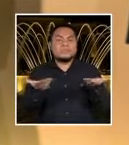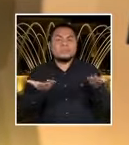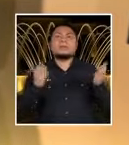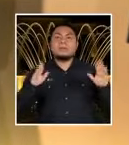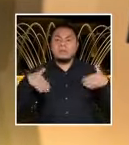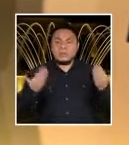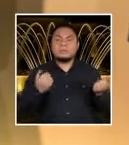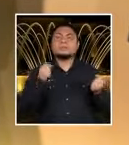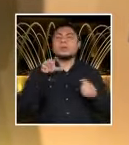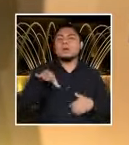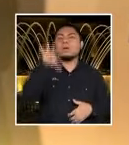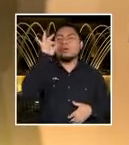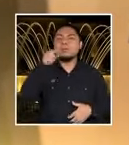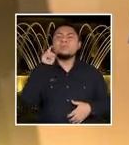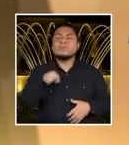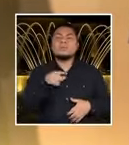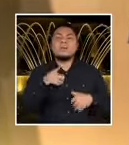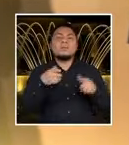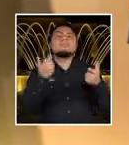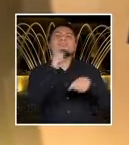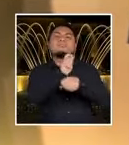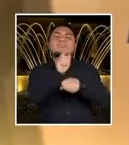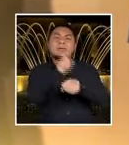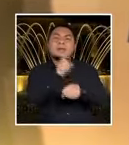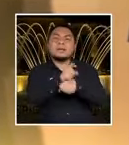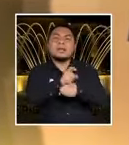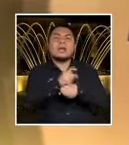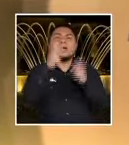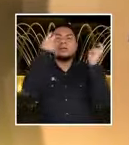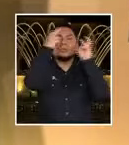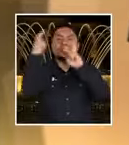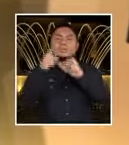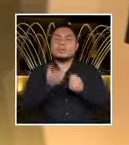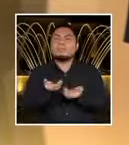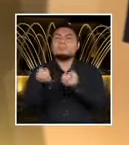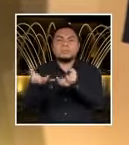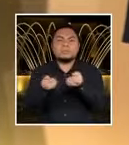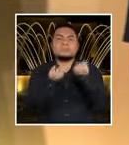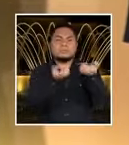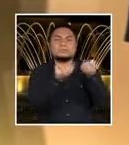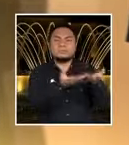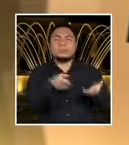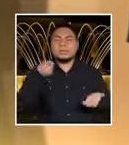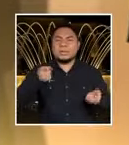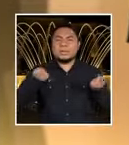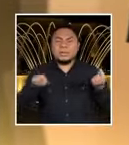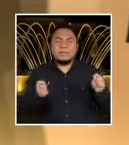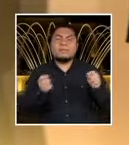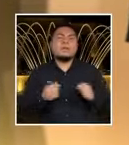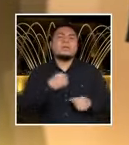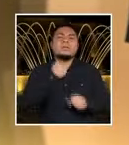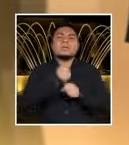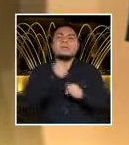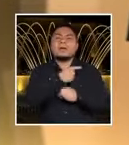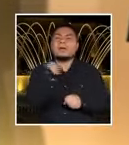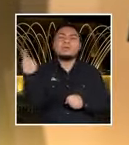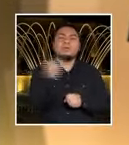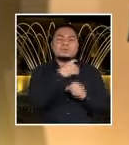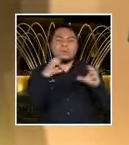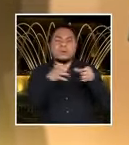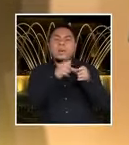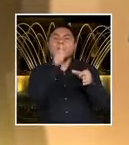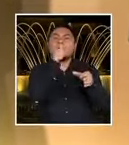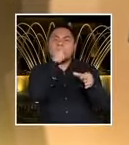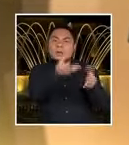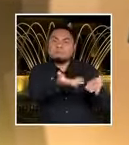donde puedan encontrar paquetes turísticos a su alcance. Esto con un esfuerzo y el trabajo de todo el sector